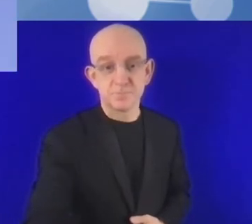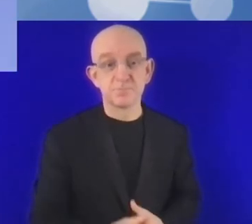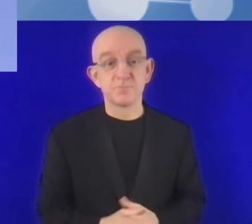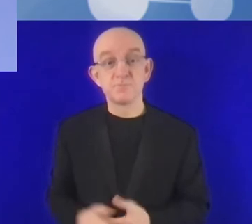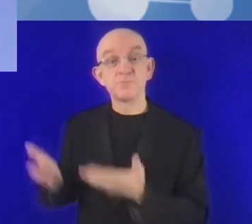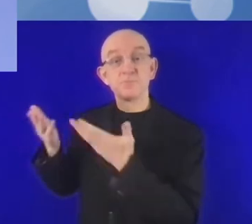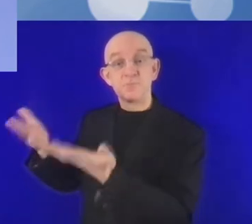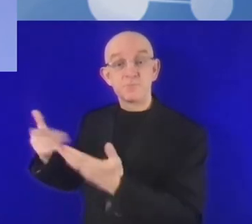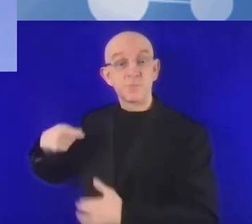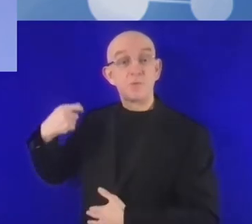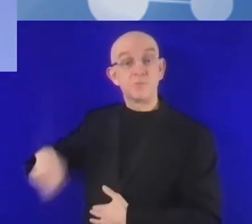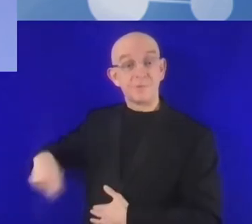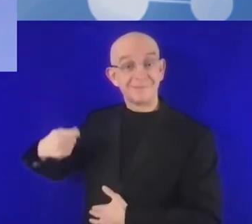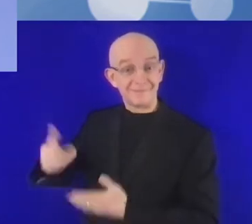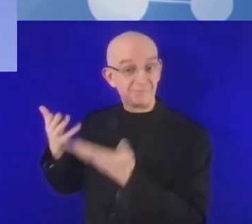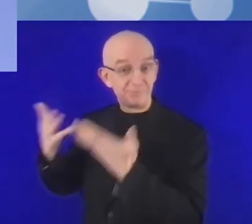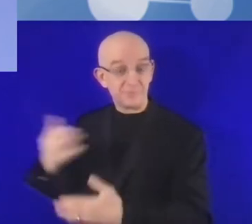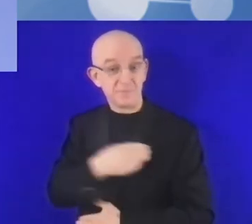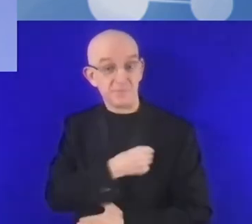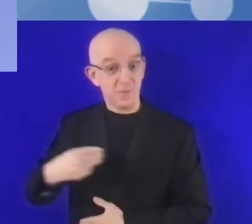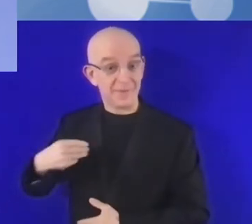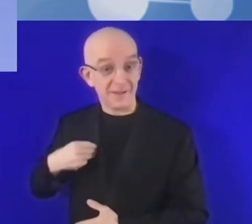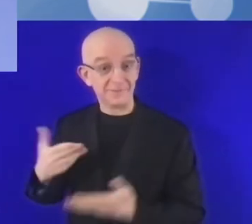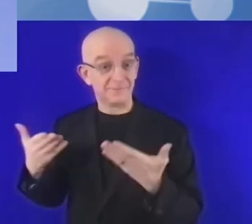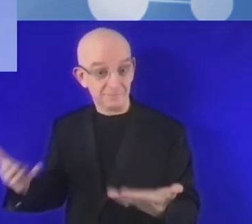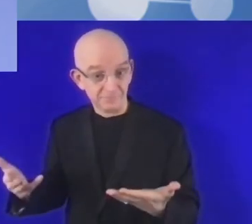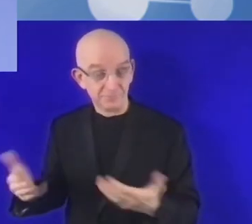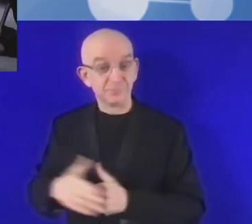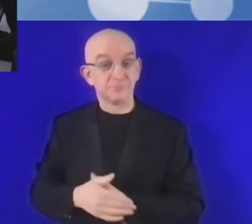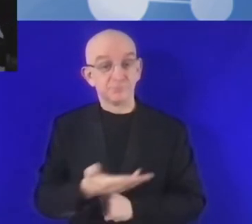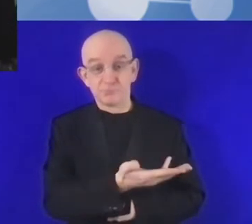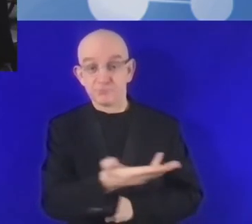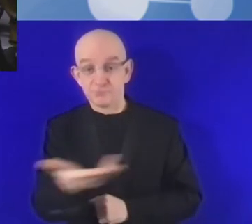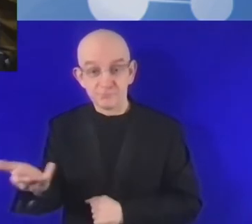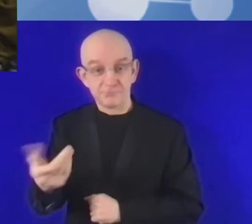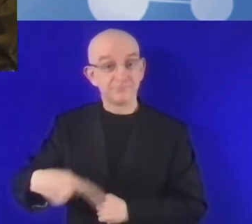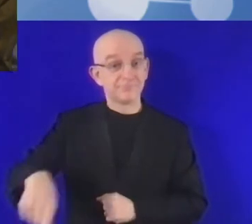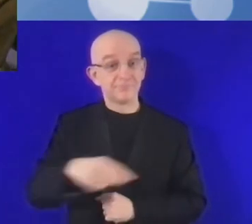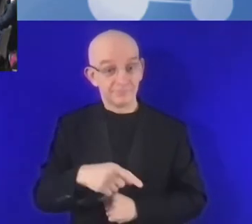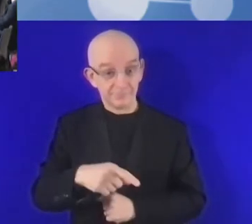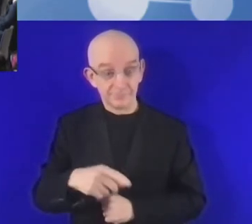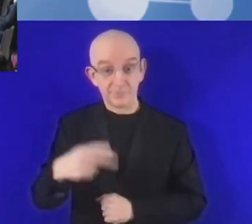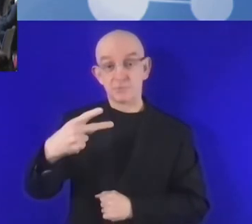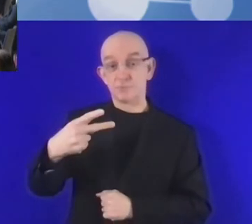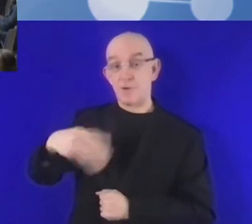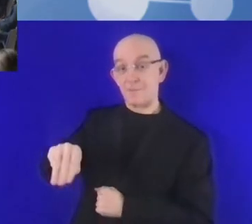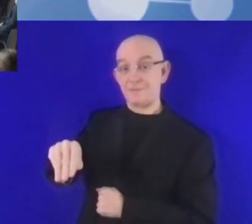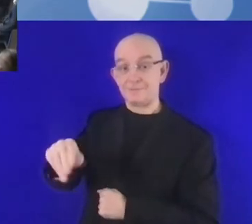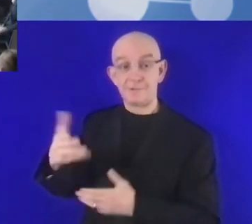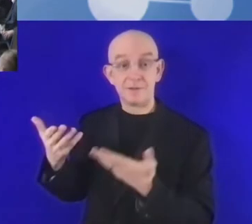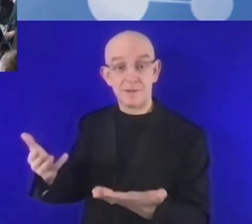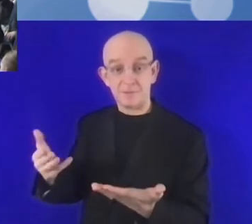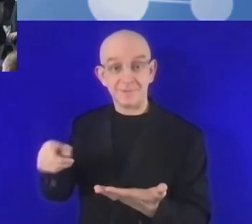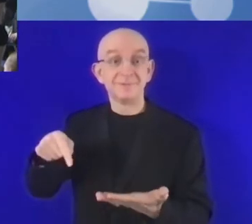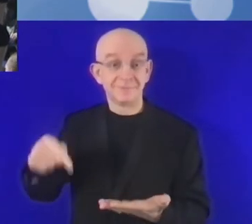Señoras y señores, ha sido el presidente de la República de Polonia, Andrzej Duda. Ahora el primer ministro de la República de Polonia,